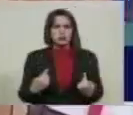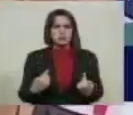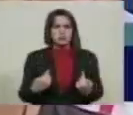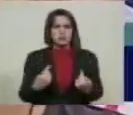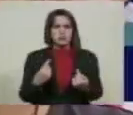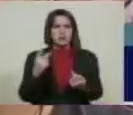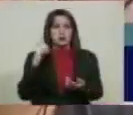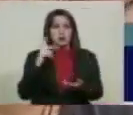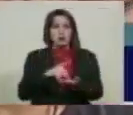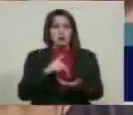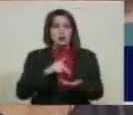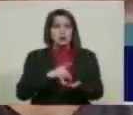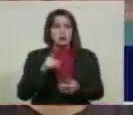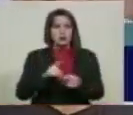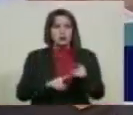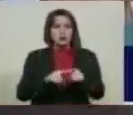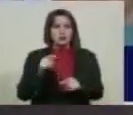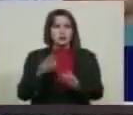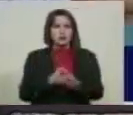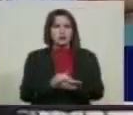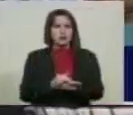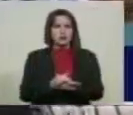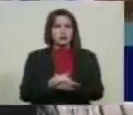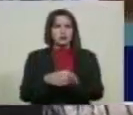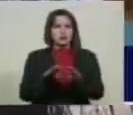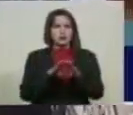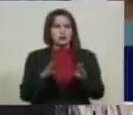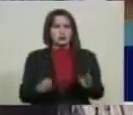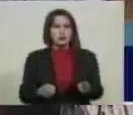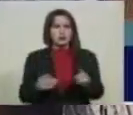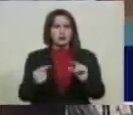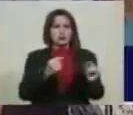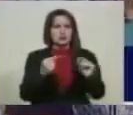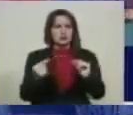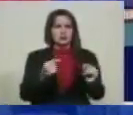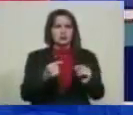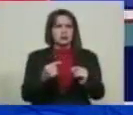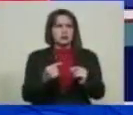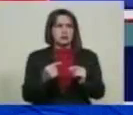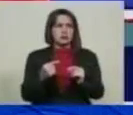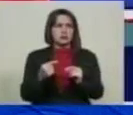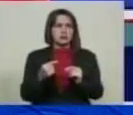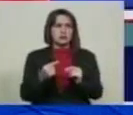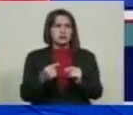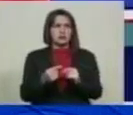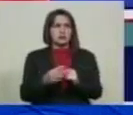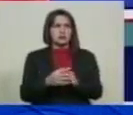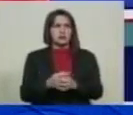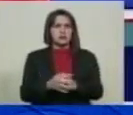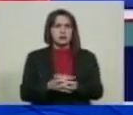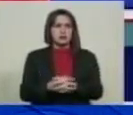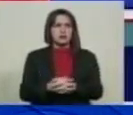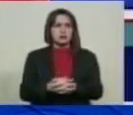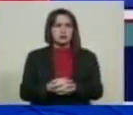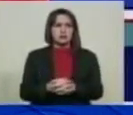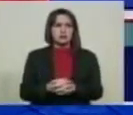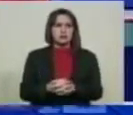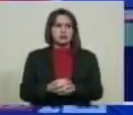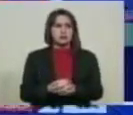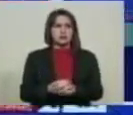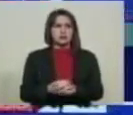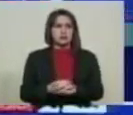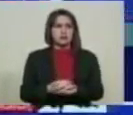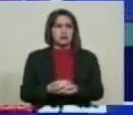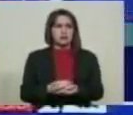Caracas ha habido mesas conjuntas, ¿verdad?, del partido y la juventud. ¿Y cómo